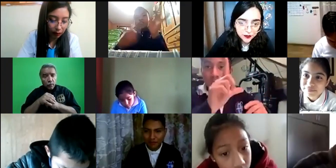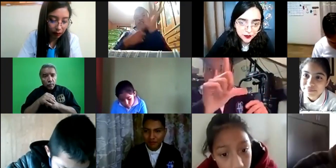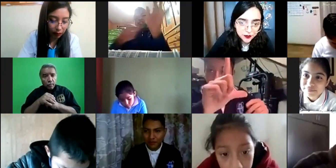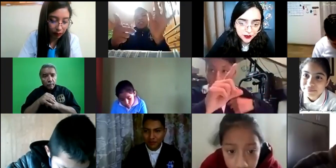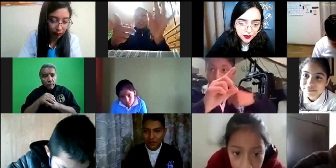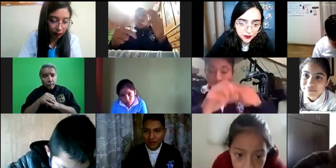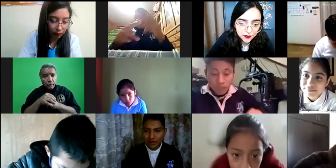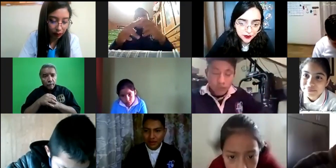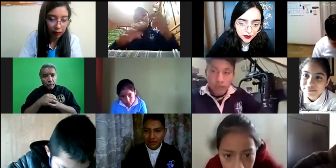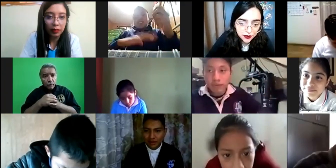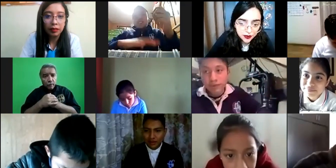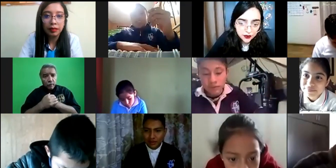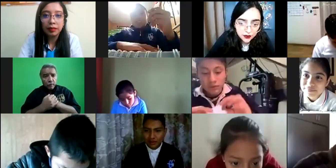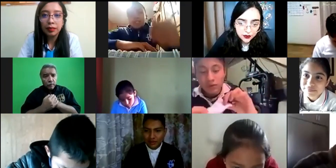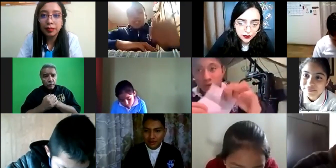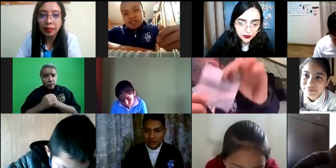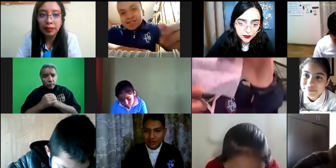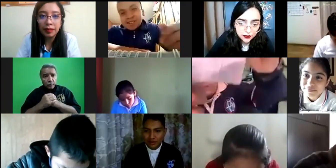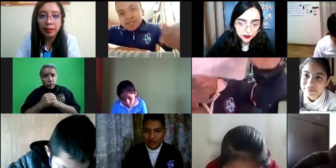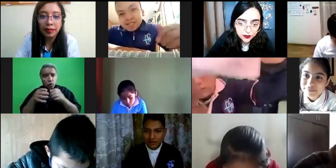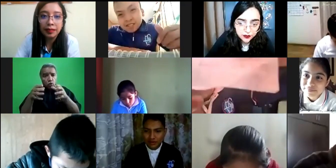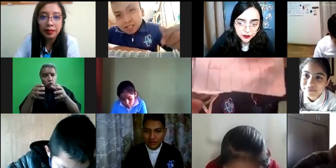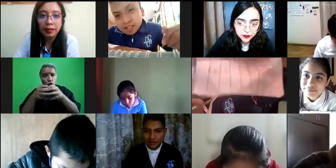selecciono. Permita.